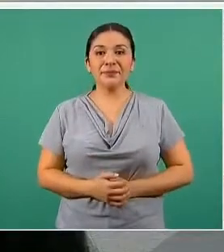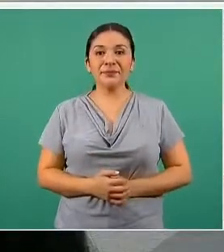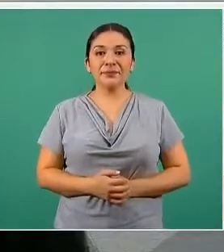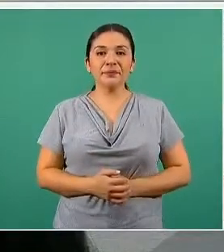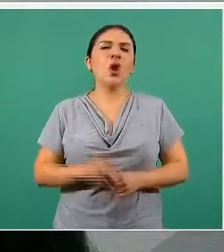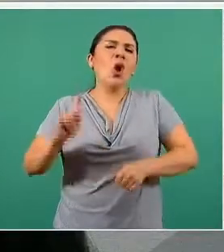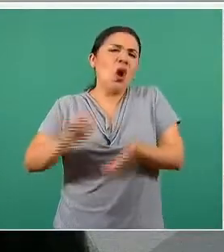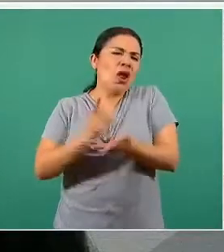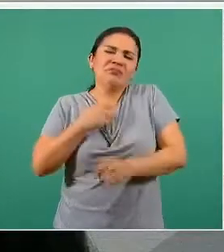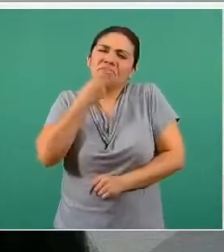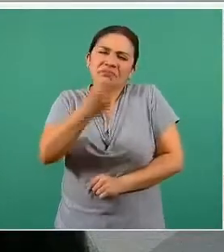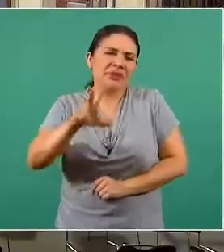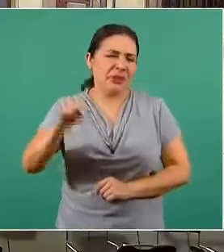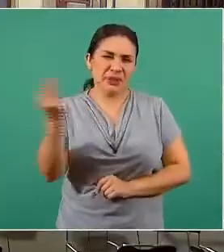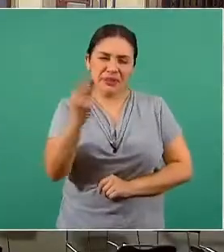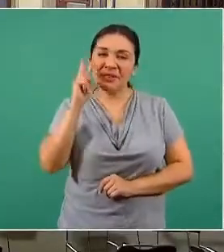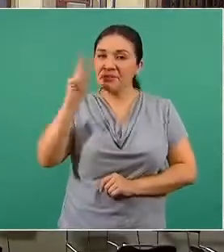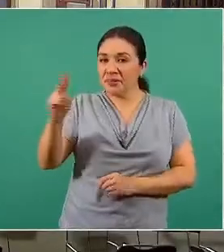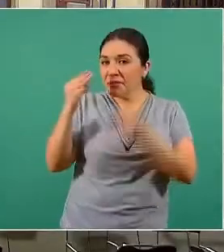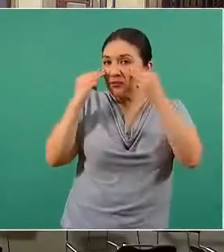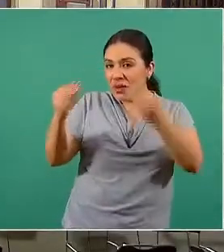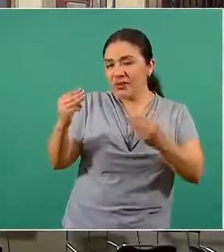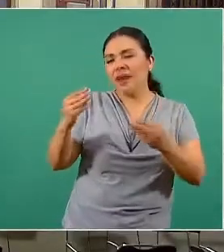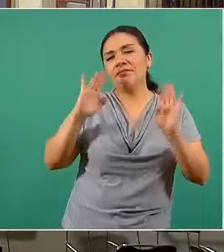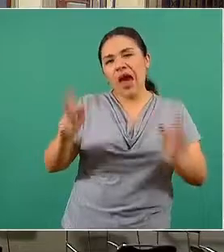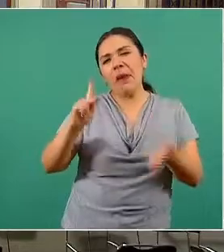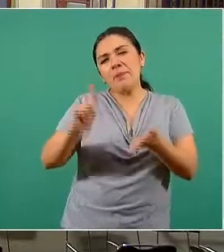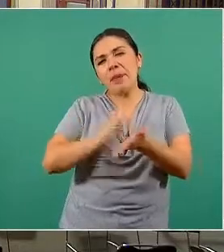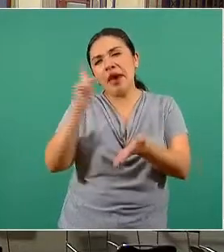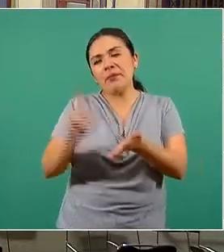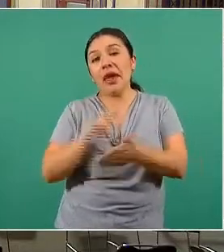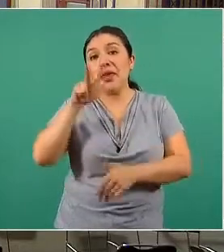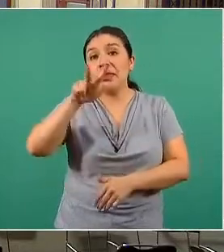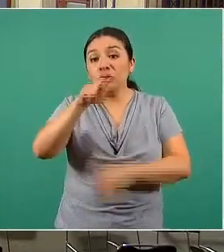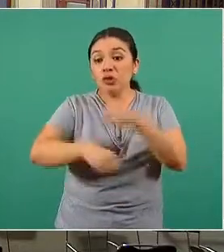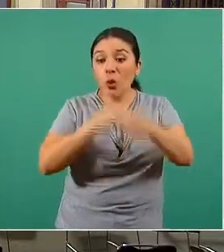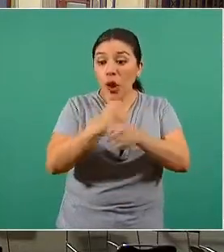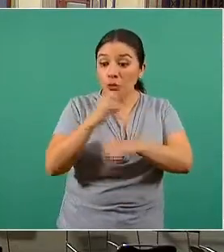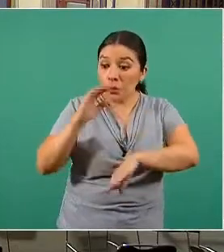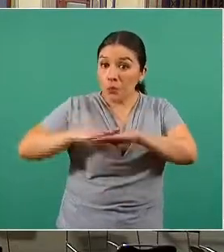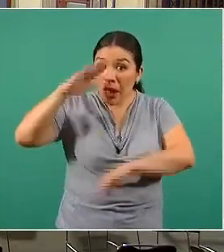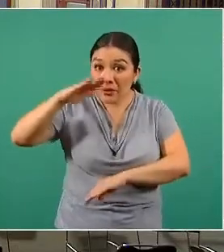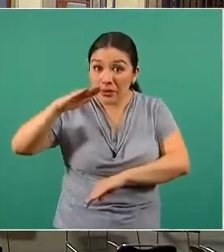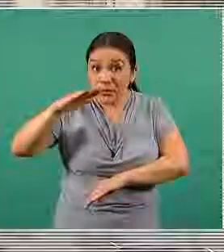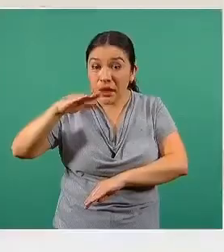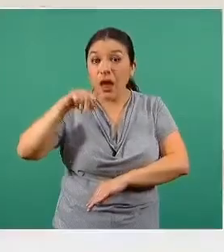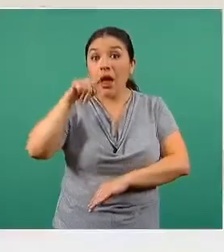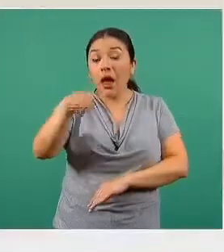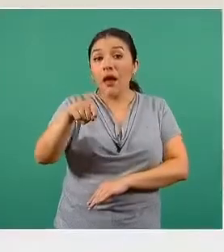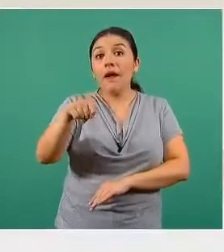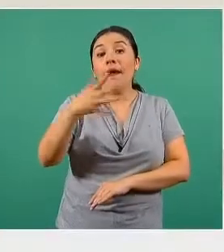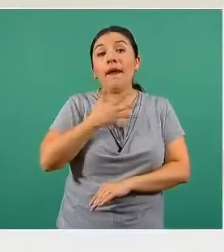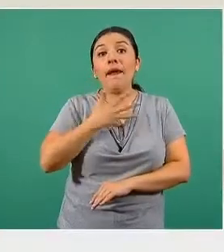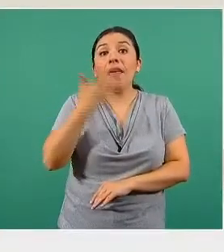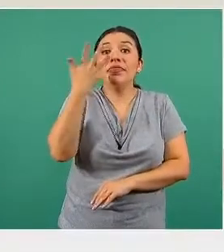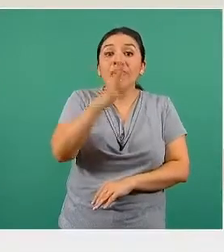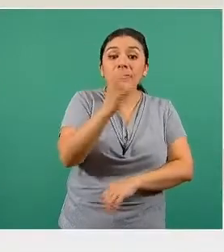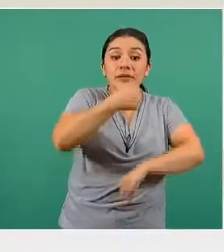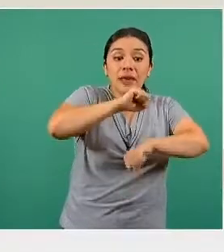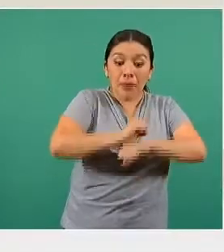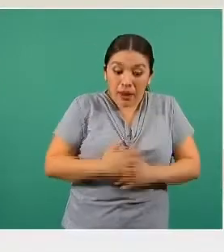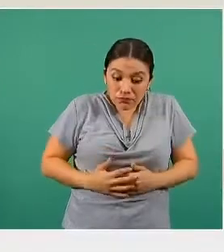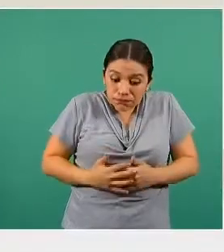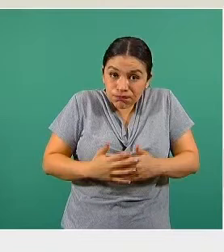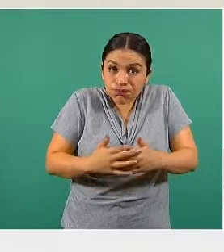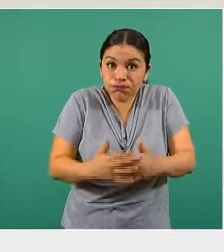Ya no lo repetiré, pero ahí está, ya lo dijimos, 18 años y más y 10 o más semanas